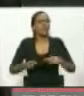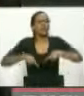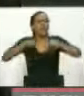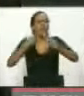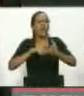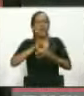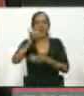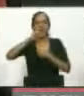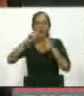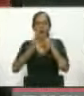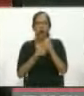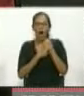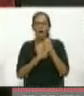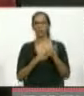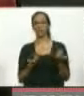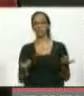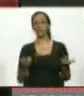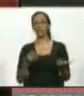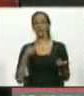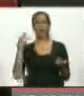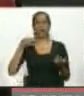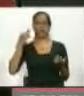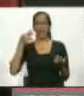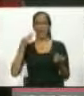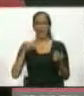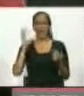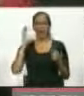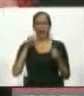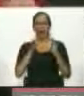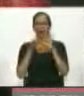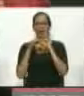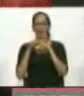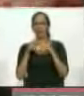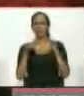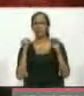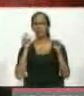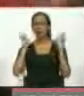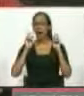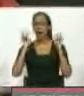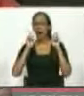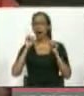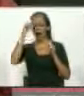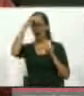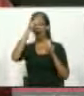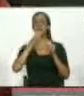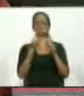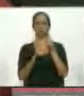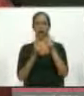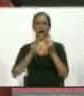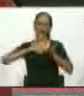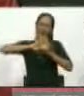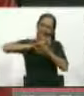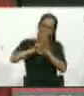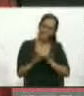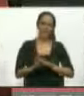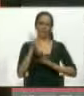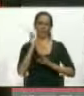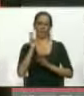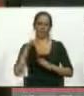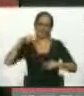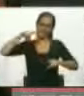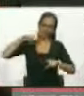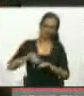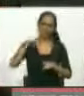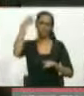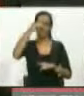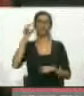del discurso del estado de la unión de que supuestamente el señor don al trono dijo vamos a arrasar con venezuela vamo a pisotear al pueblo